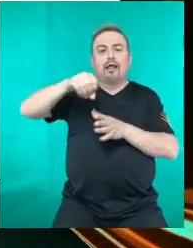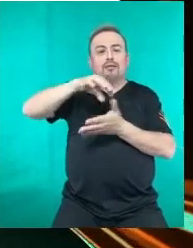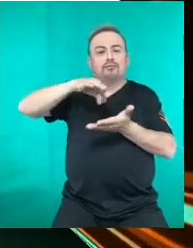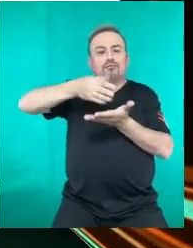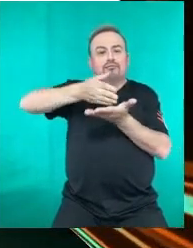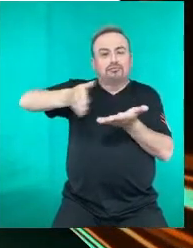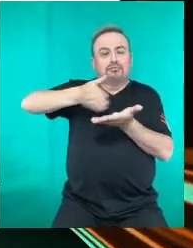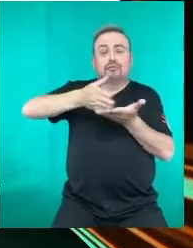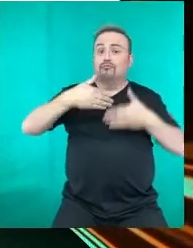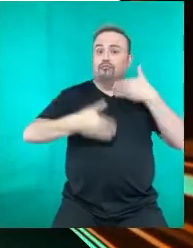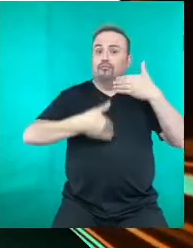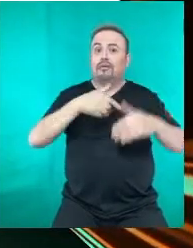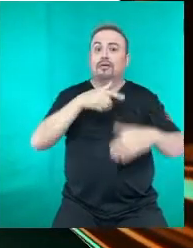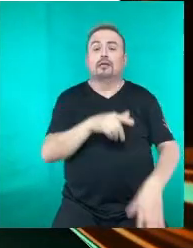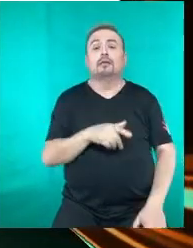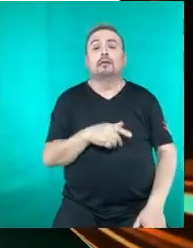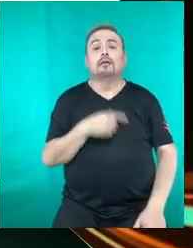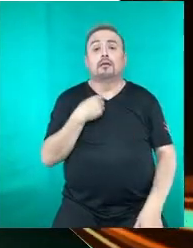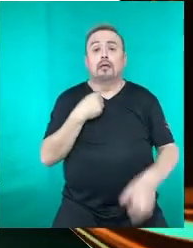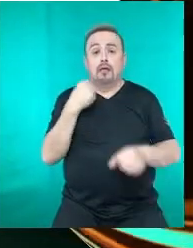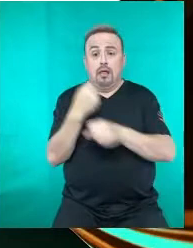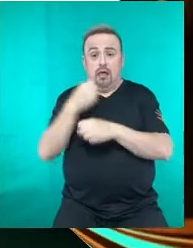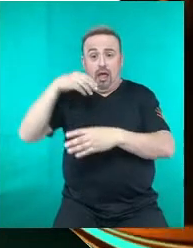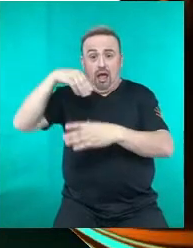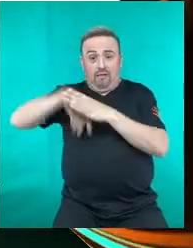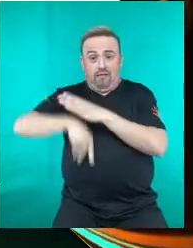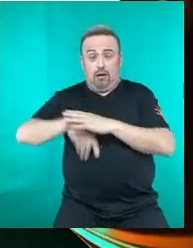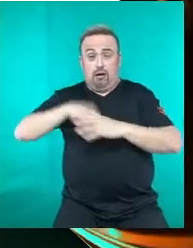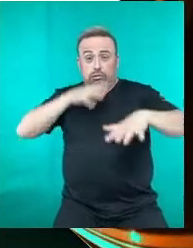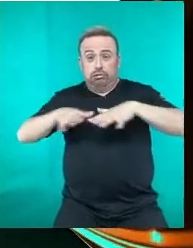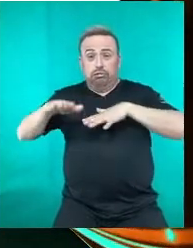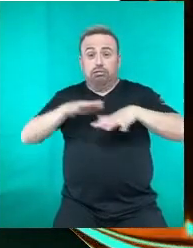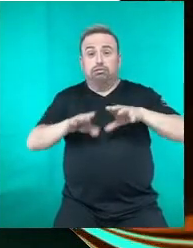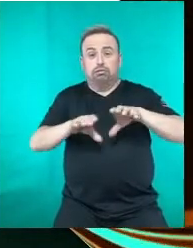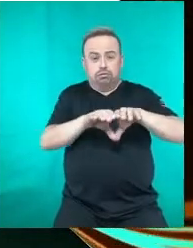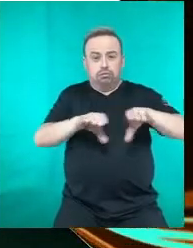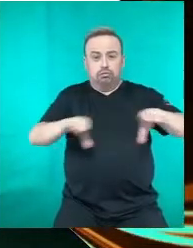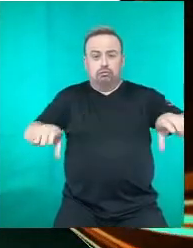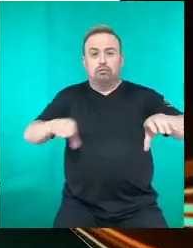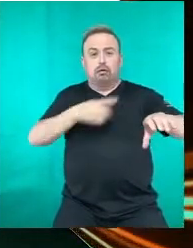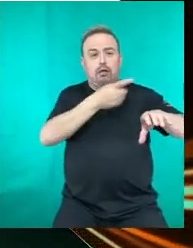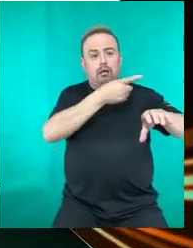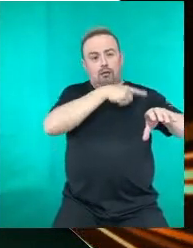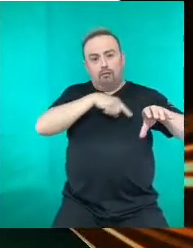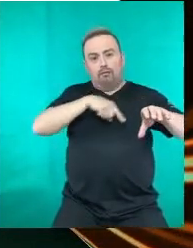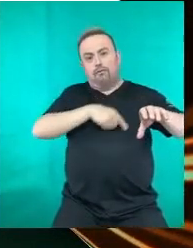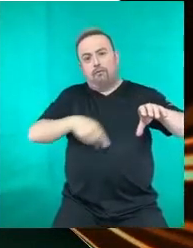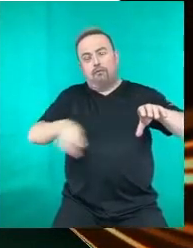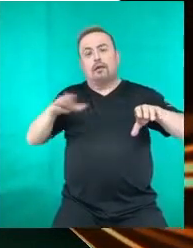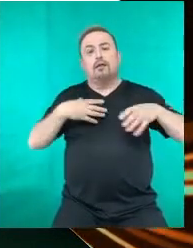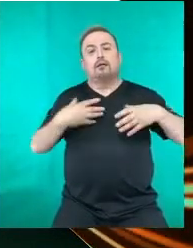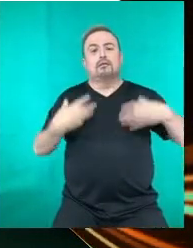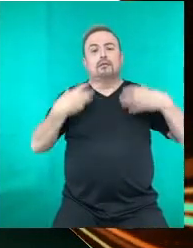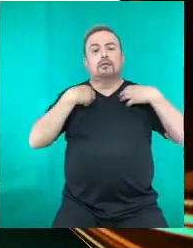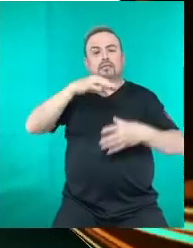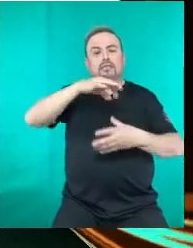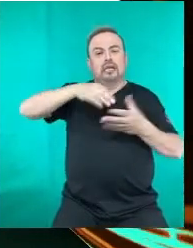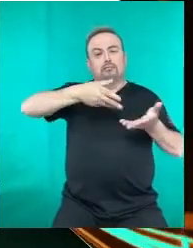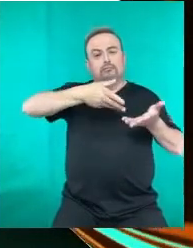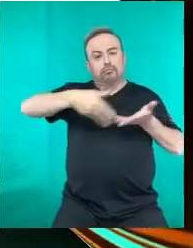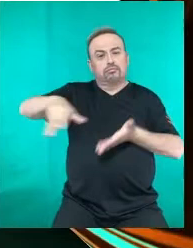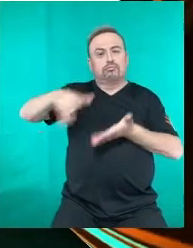Dentro de lo que es la obra marina también va a estar la cañería que va a ir de vuelta hacia el mar, que es la que va a descargar la salmuera,